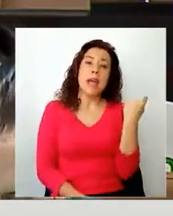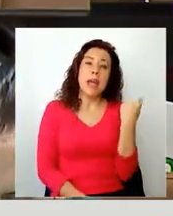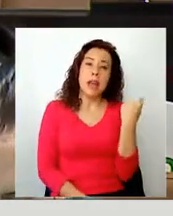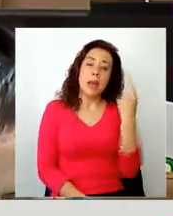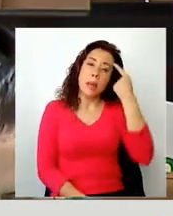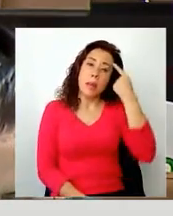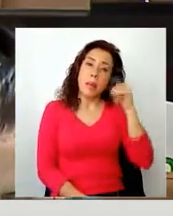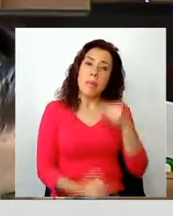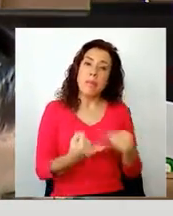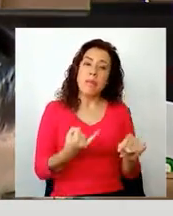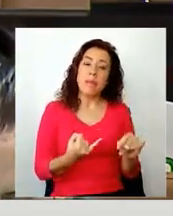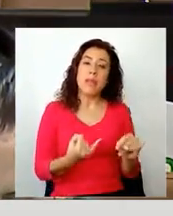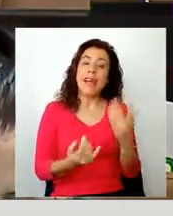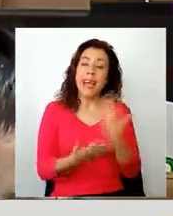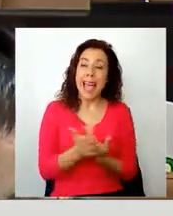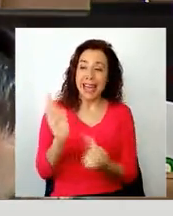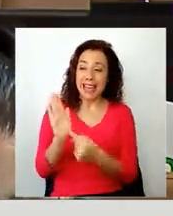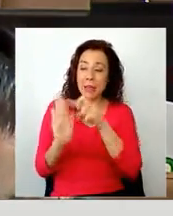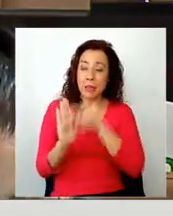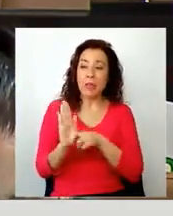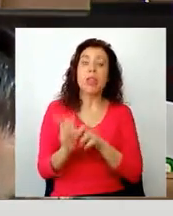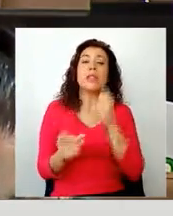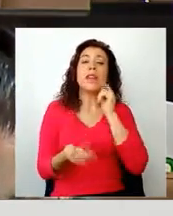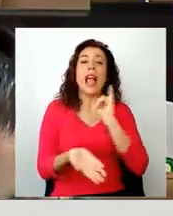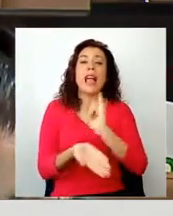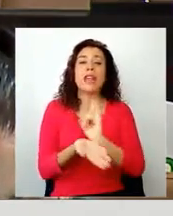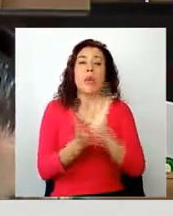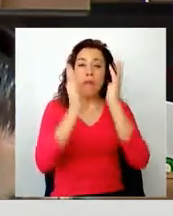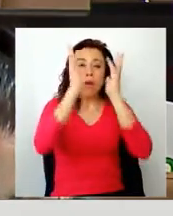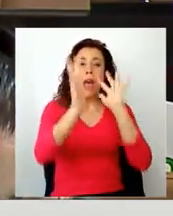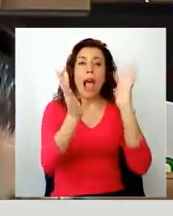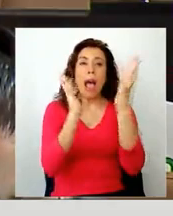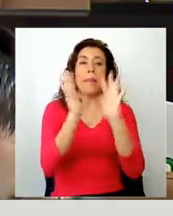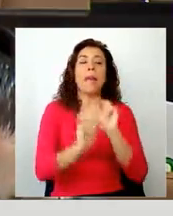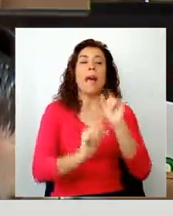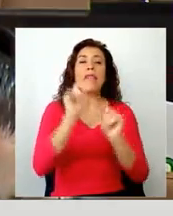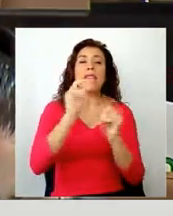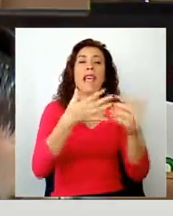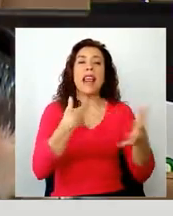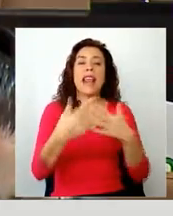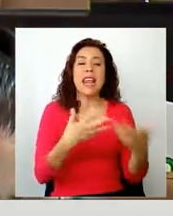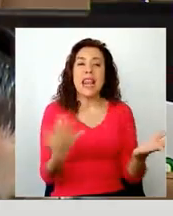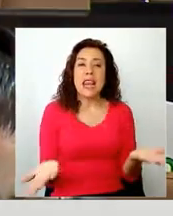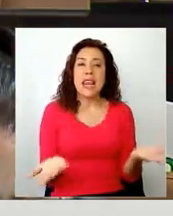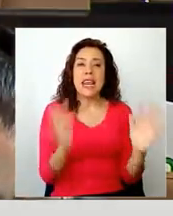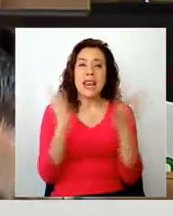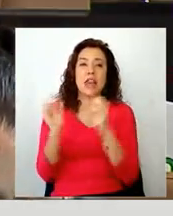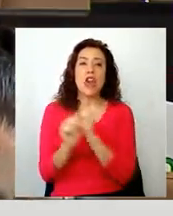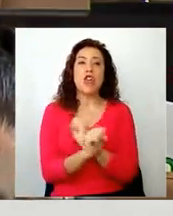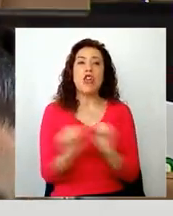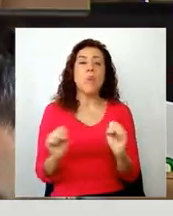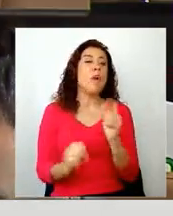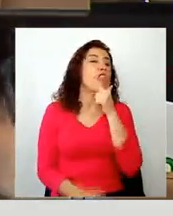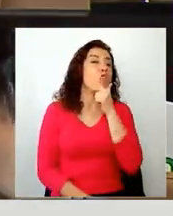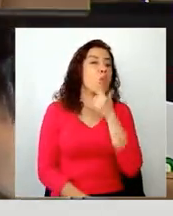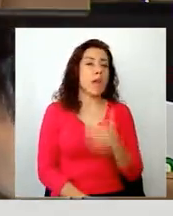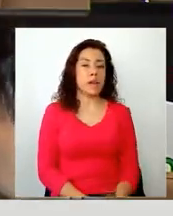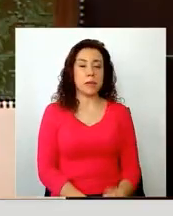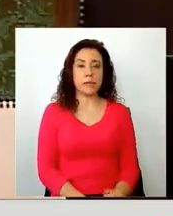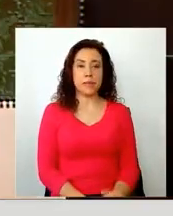que tenemos acá es institucionalidad medioambiental para defender a la naturaleza y eso no puede ponerse en duda Gracias presidente